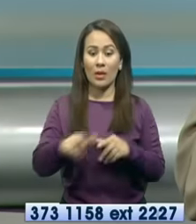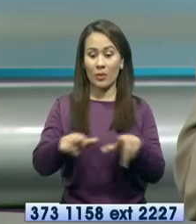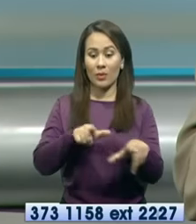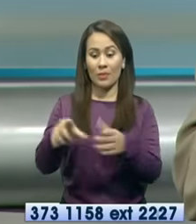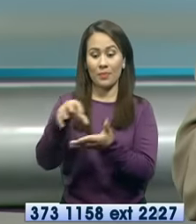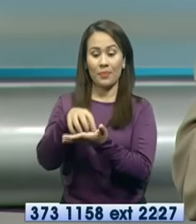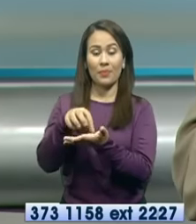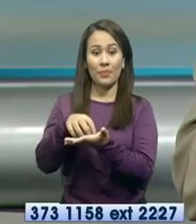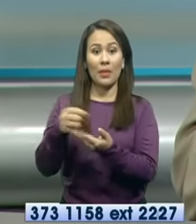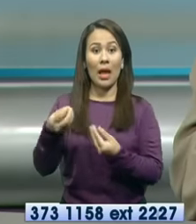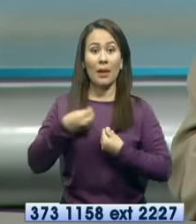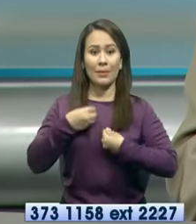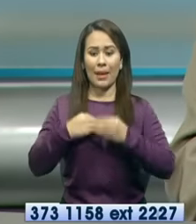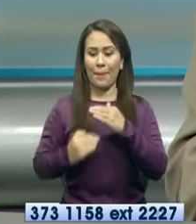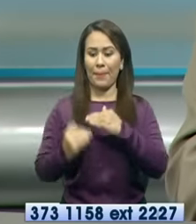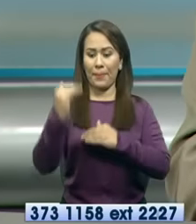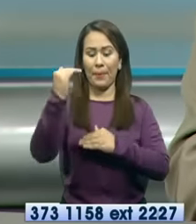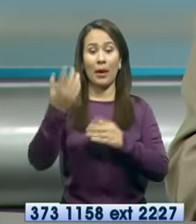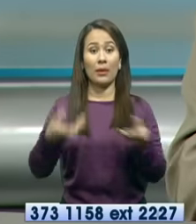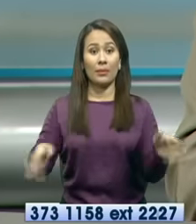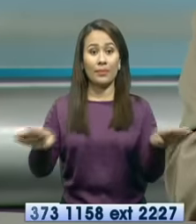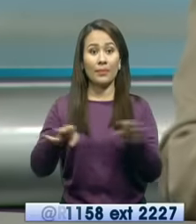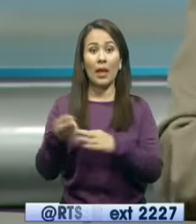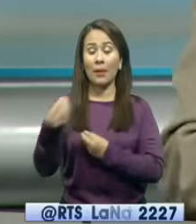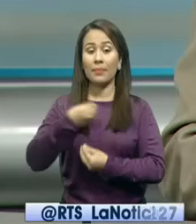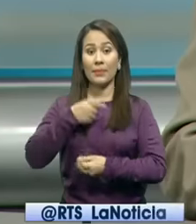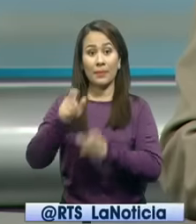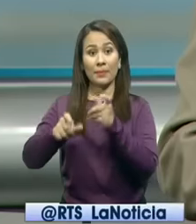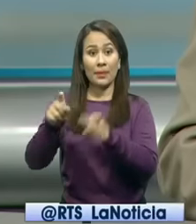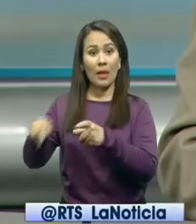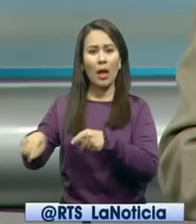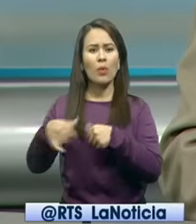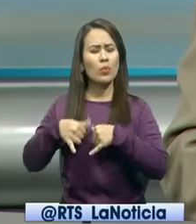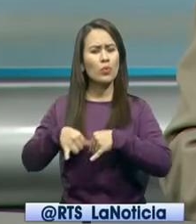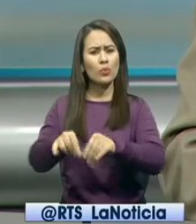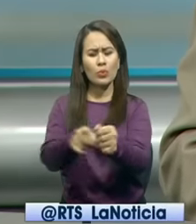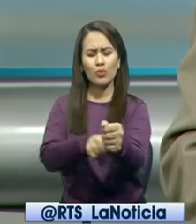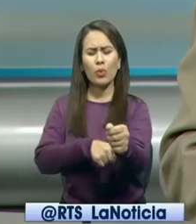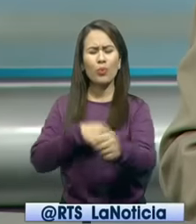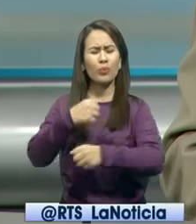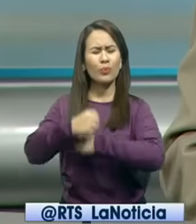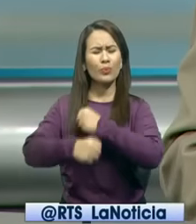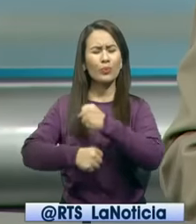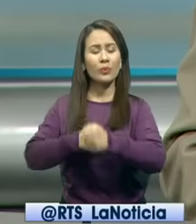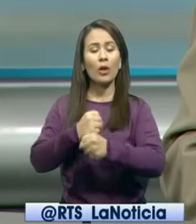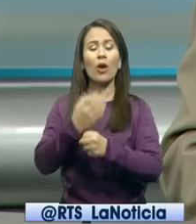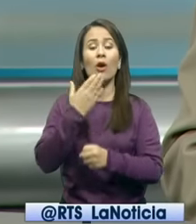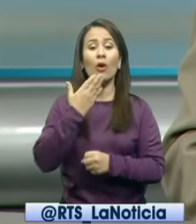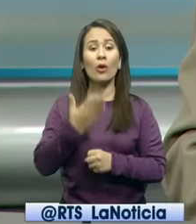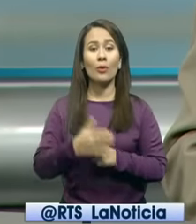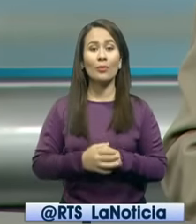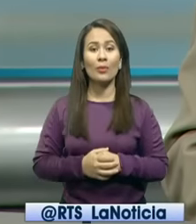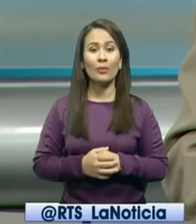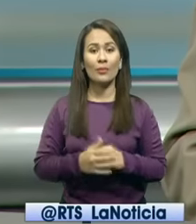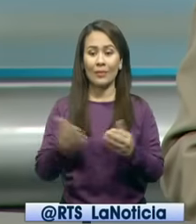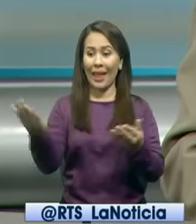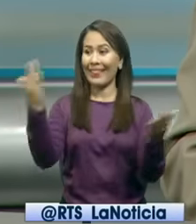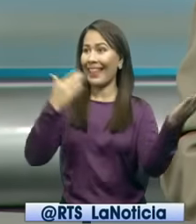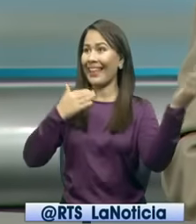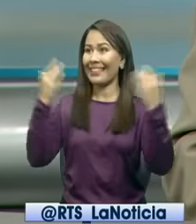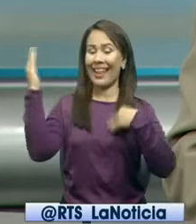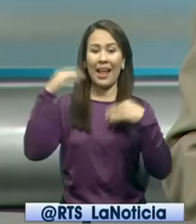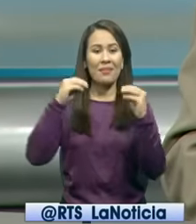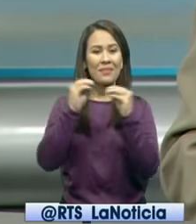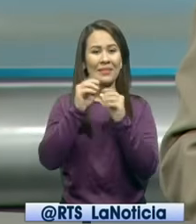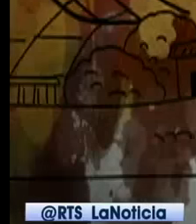el nivel del mar. Los habitantes de la región mantienen sus tradiciones y rituales milenarios atrayendo a turistas